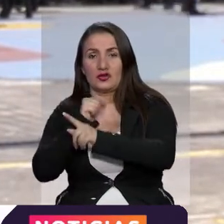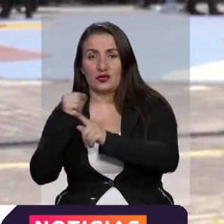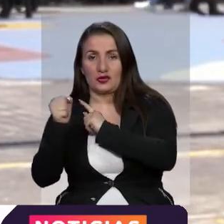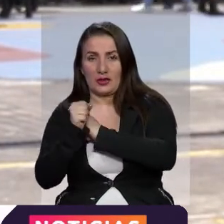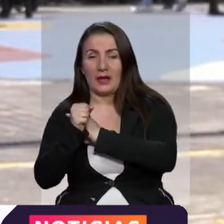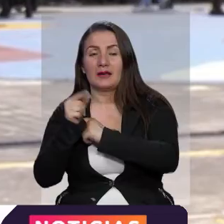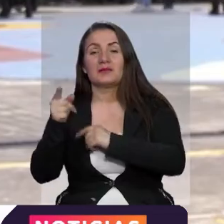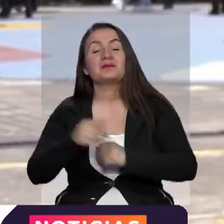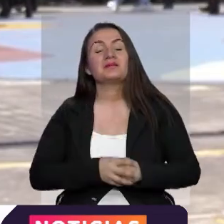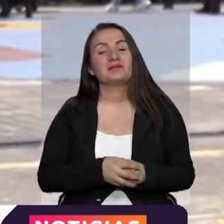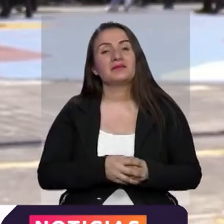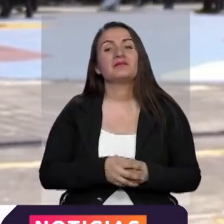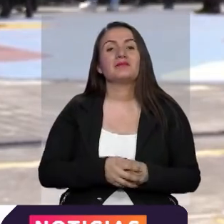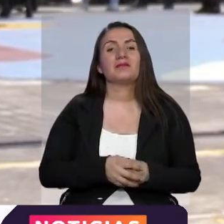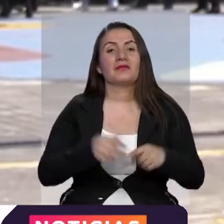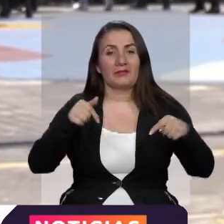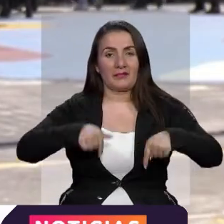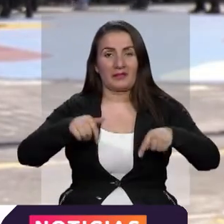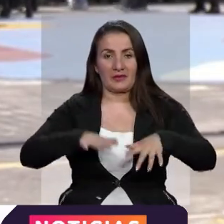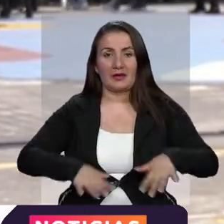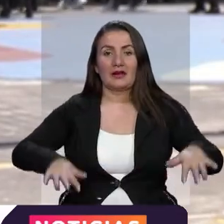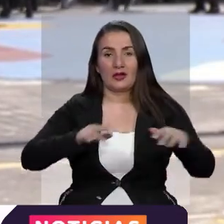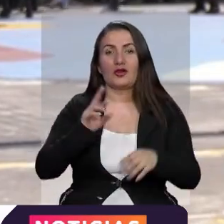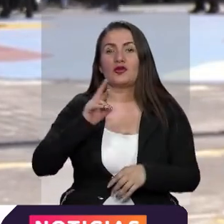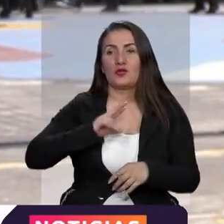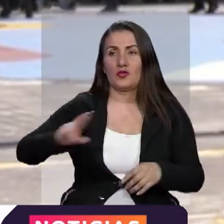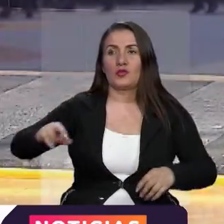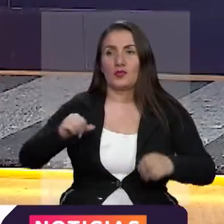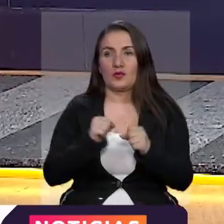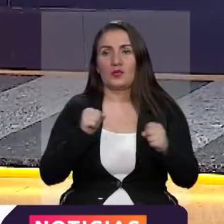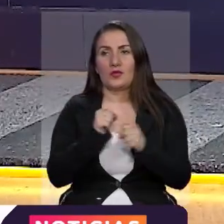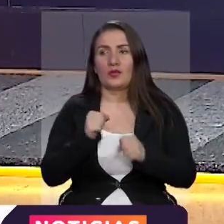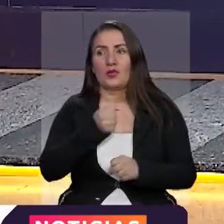Social. Esta es toda la información desde el sur de Bogotá. Esteban Bejarano, Noticias Capital.